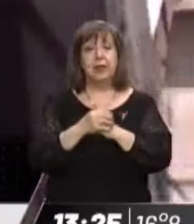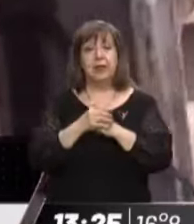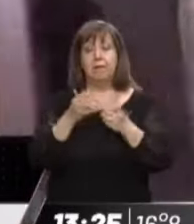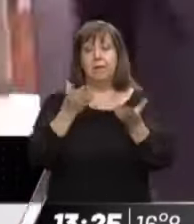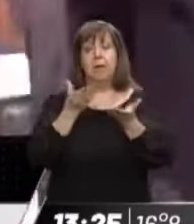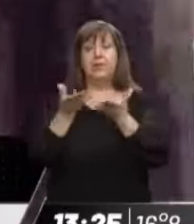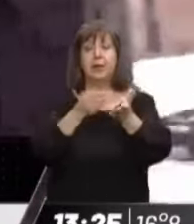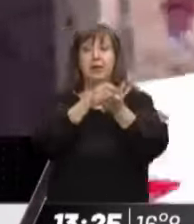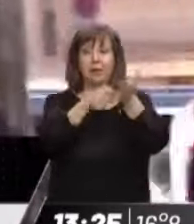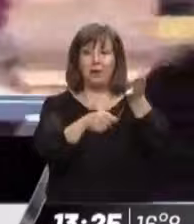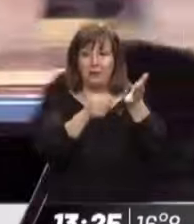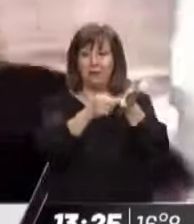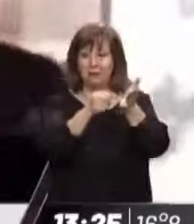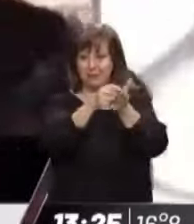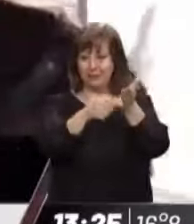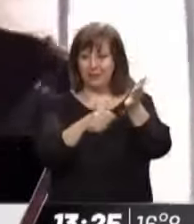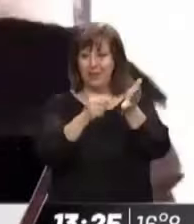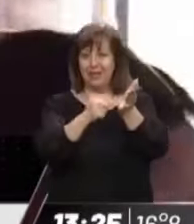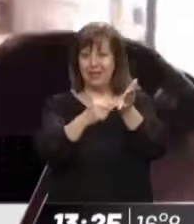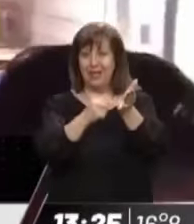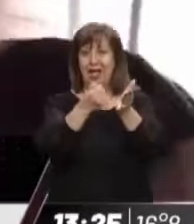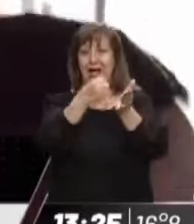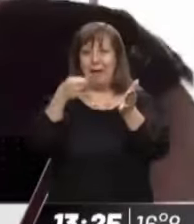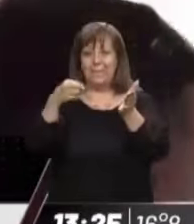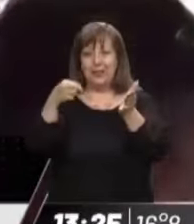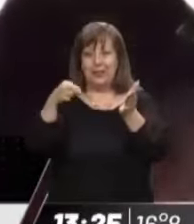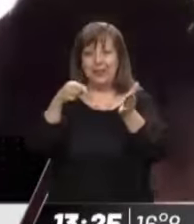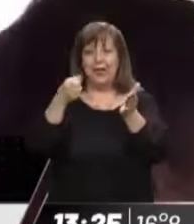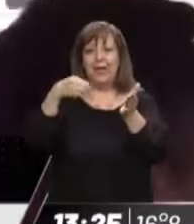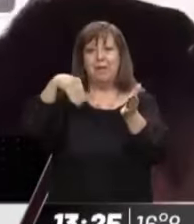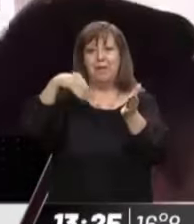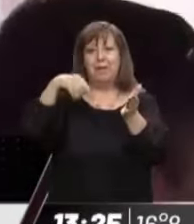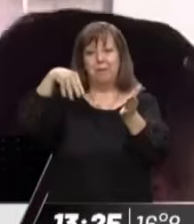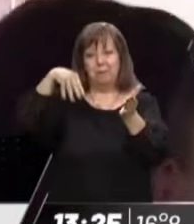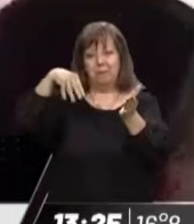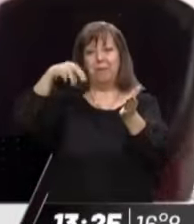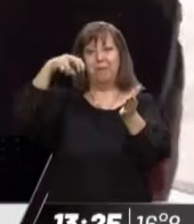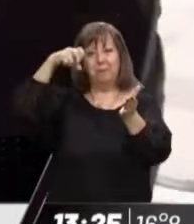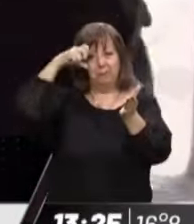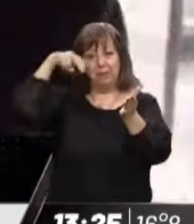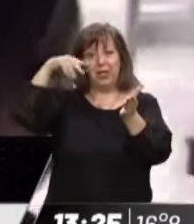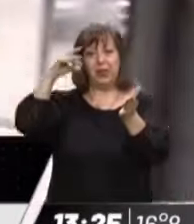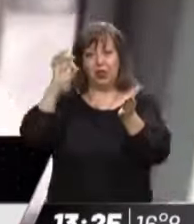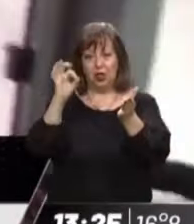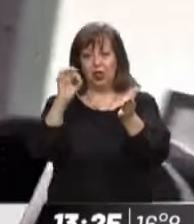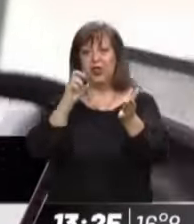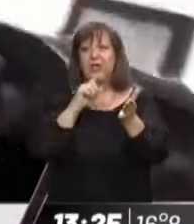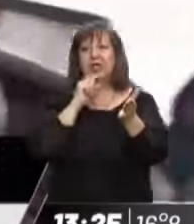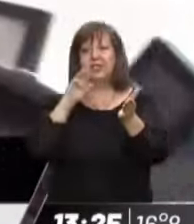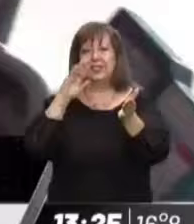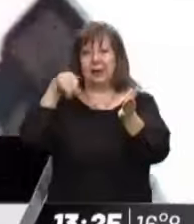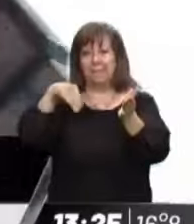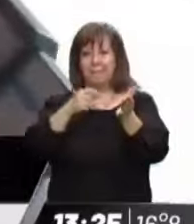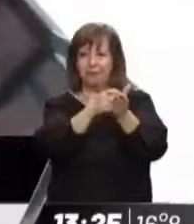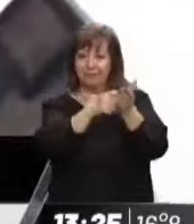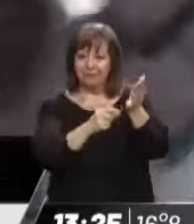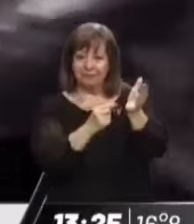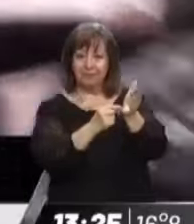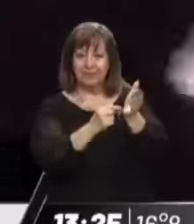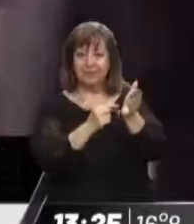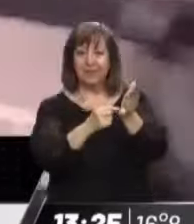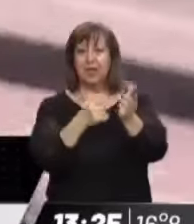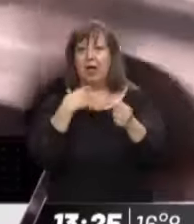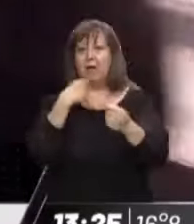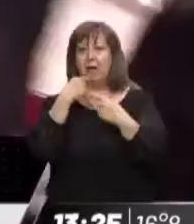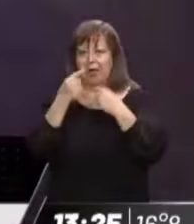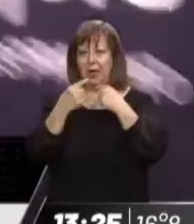sus domicilios. Y ahora que estamos arriba del micro, vamos a aprovechar para seguir tomándole el pulso a este